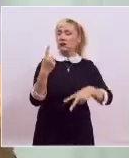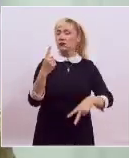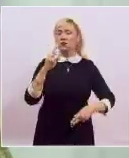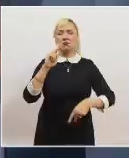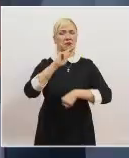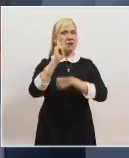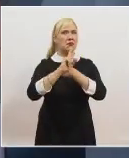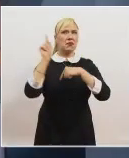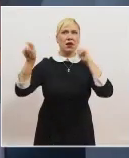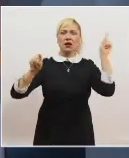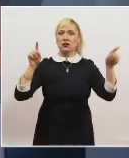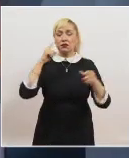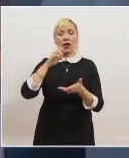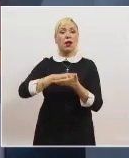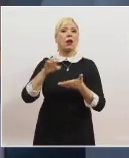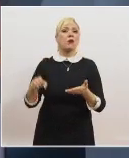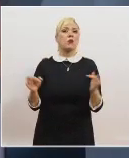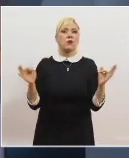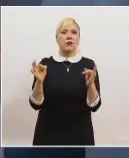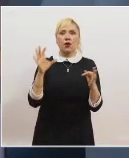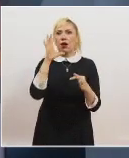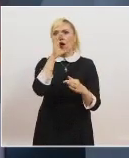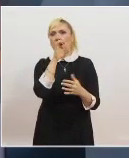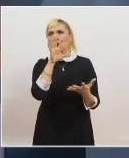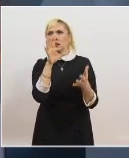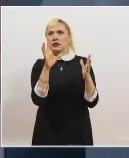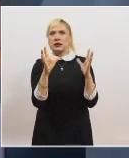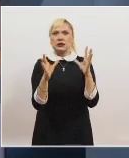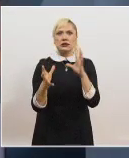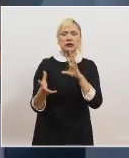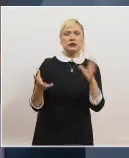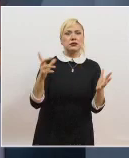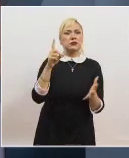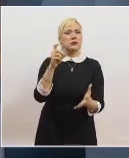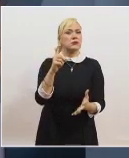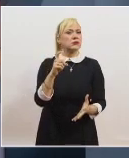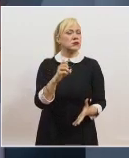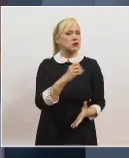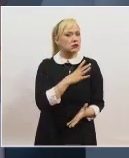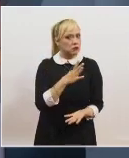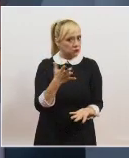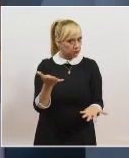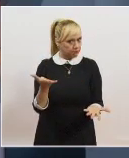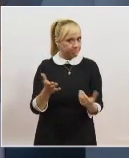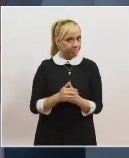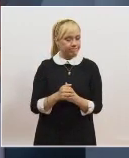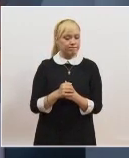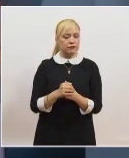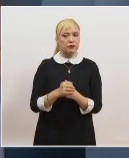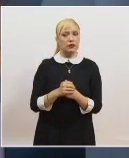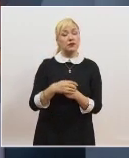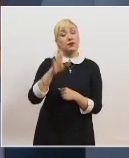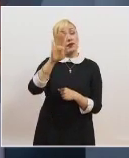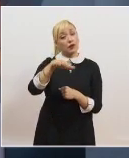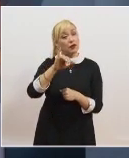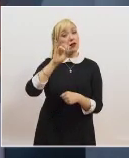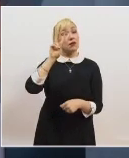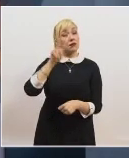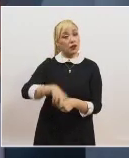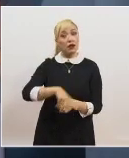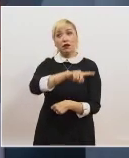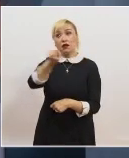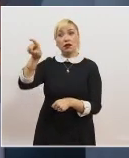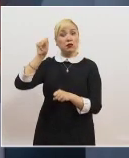climático. Fíjense que las autoridades estatales son las que más incurren en la práctica de la tortura. Esto lo reveló